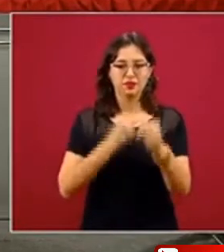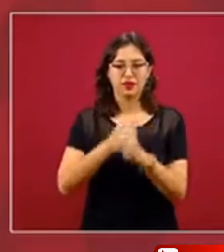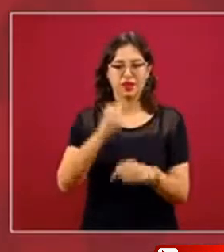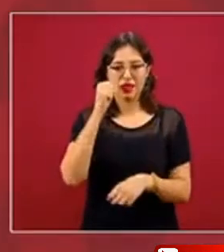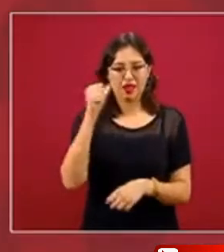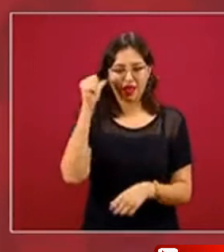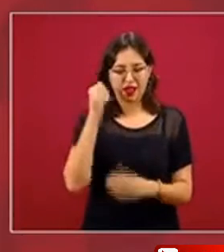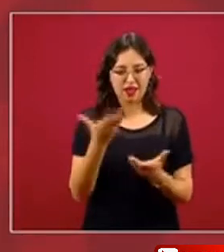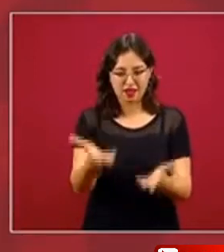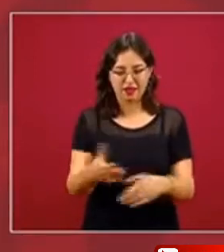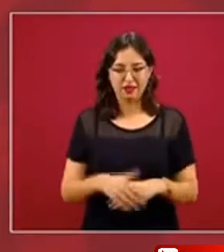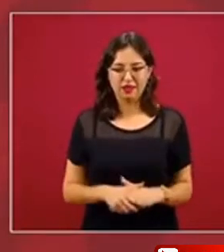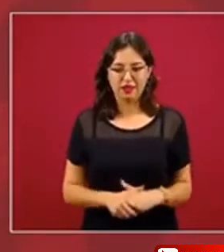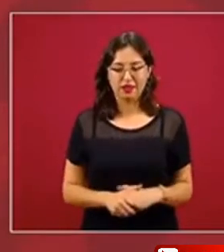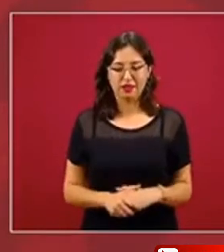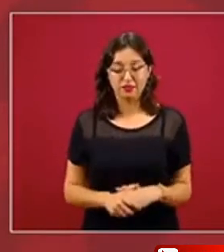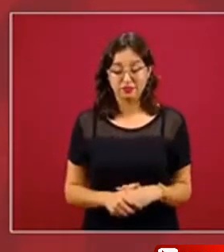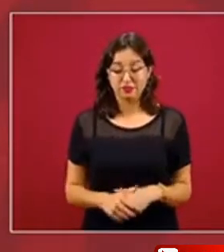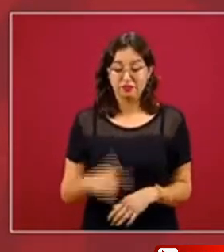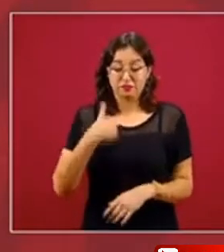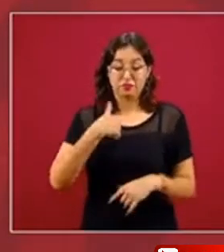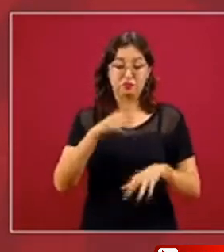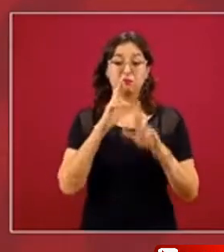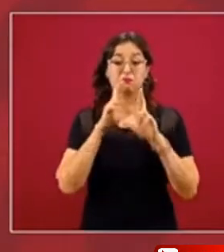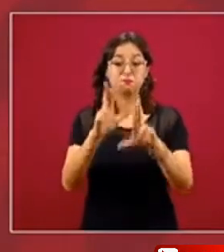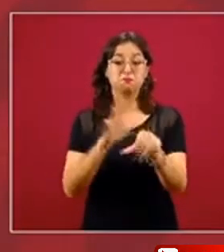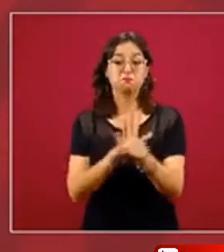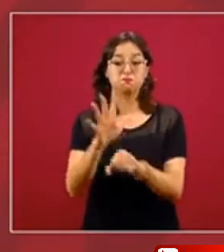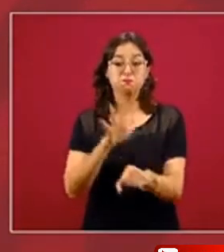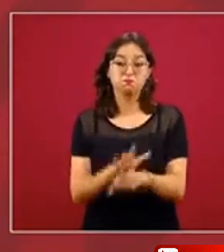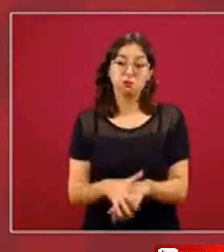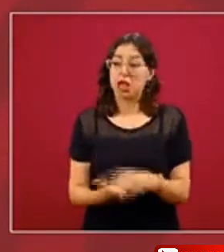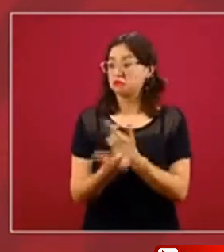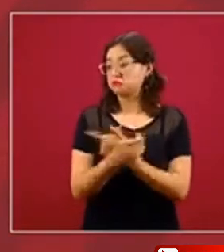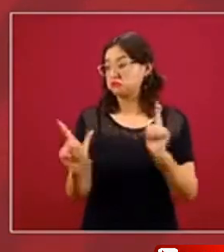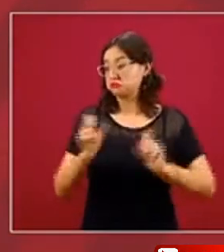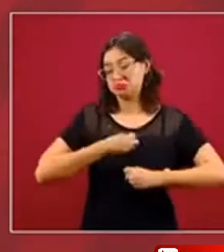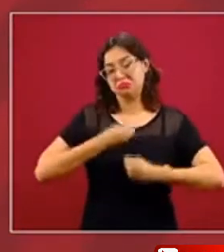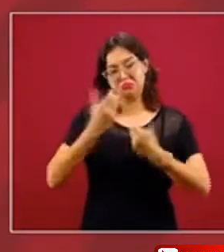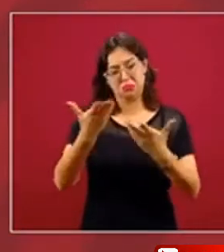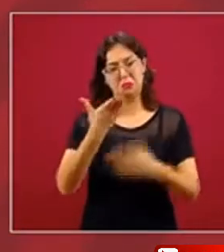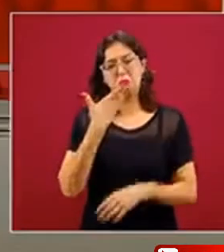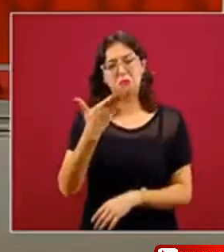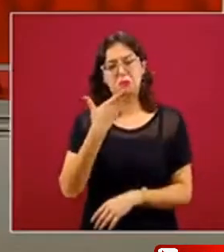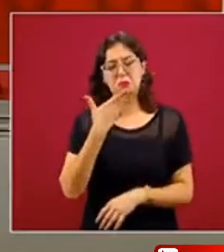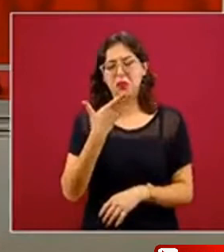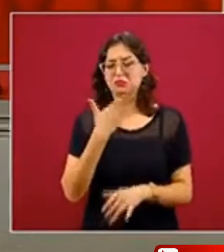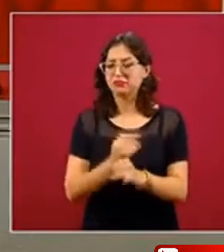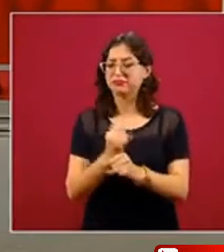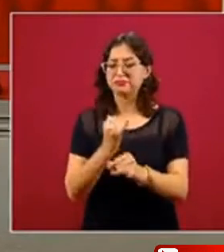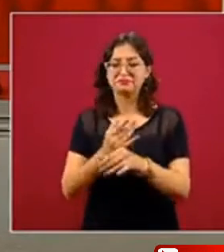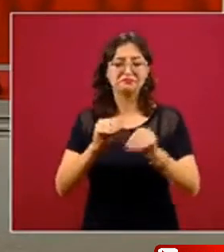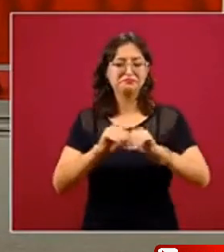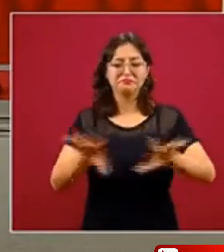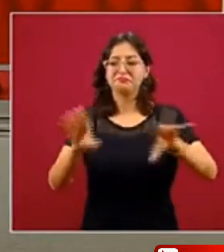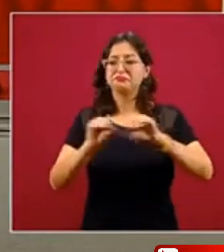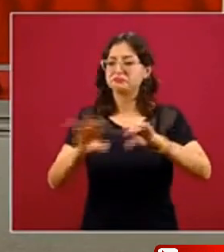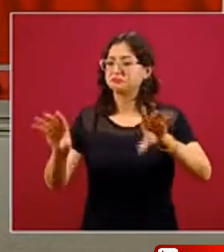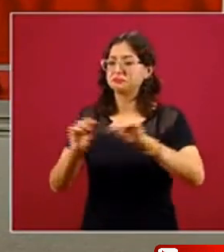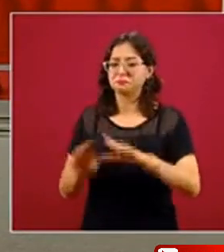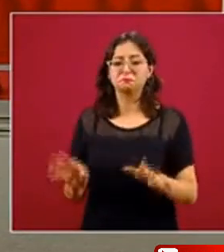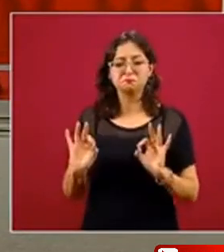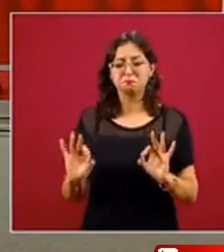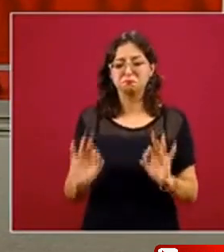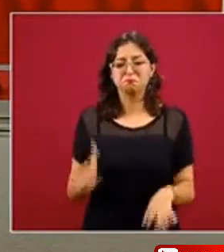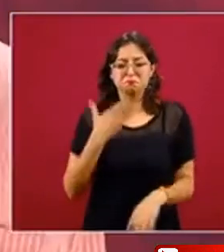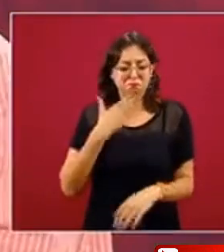Juan. ¿Qué respondo? Pues nada, qué bueno que haya libertad de expresión en México. Las redes sociales son un instrumento más y qué bueno